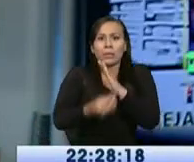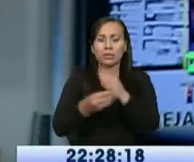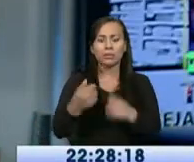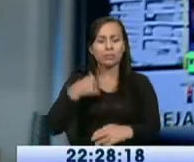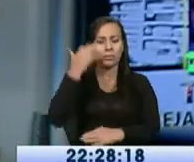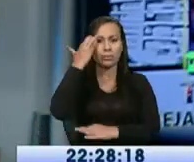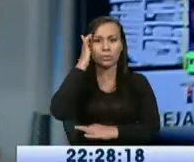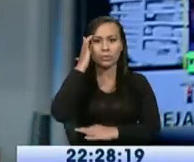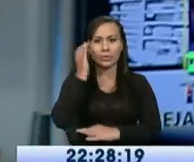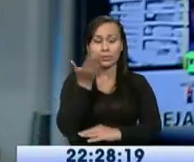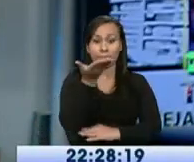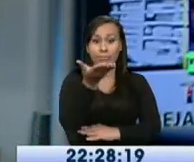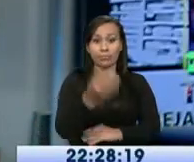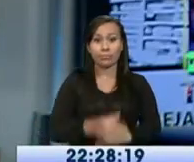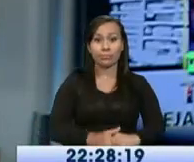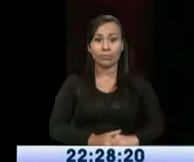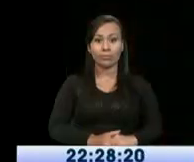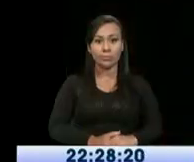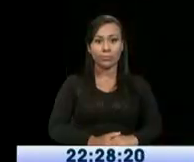de las horas.